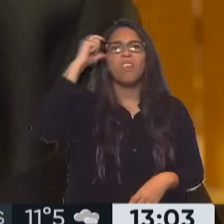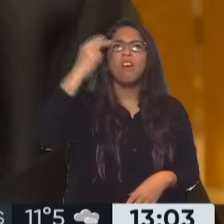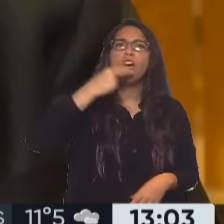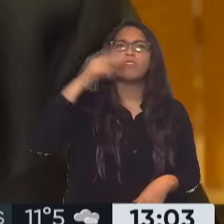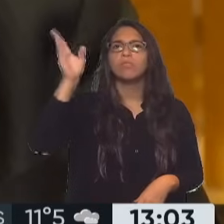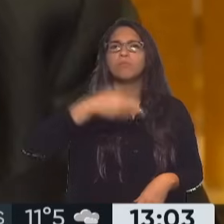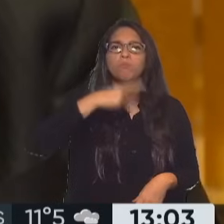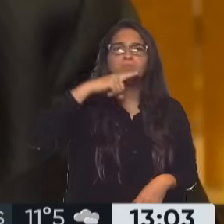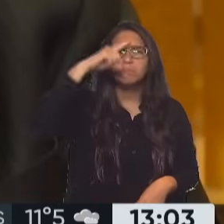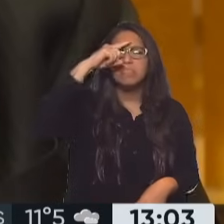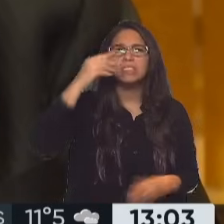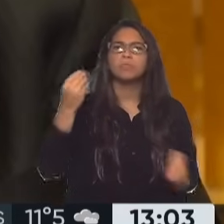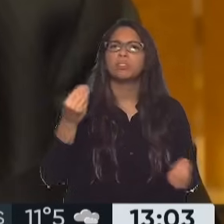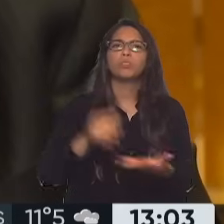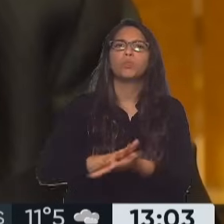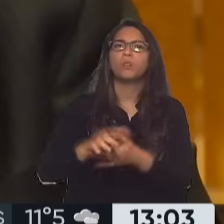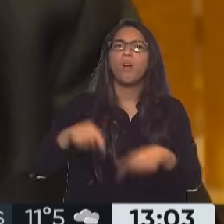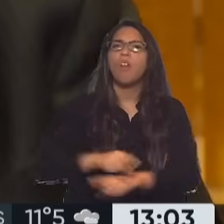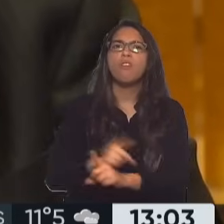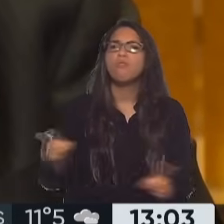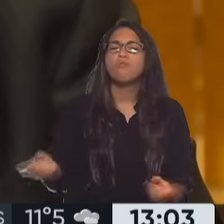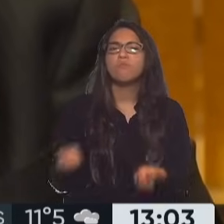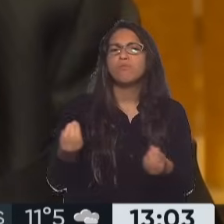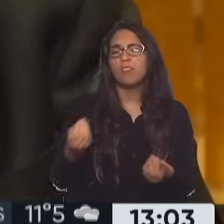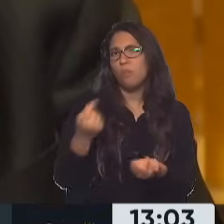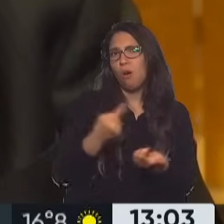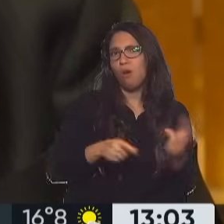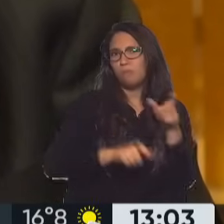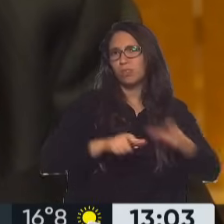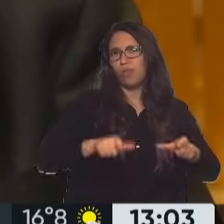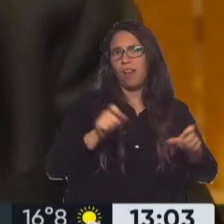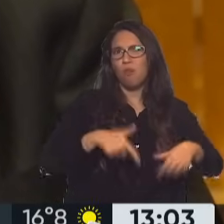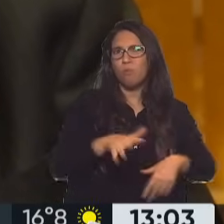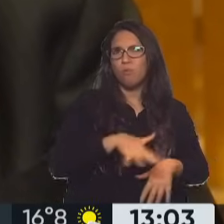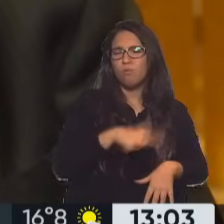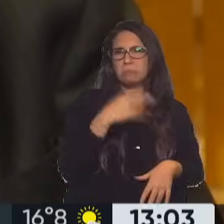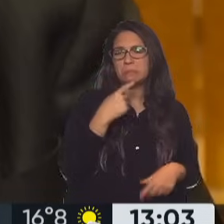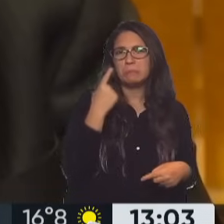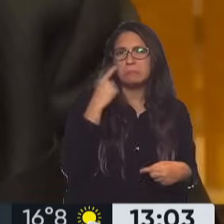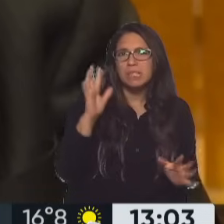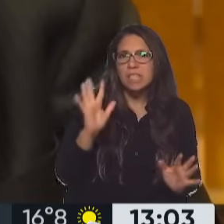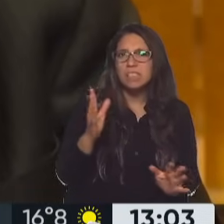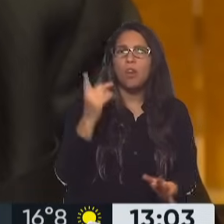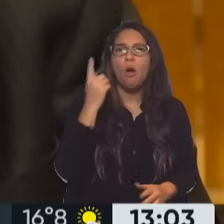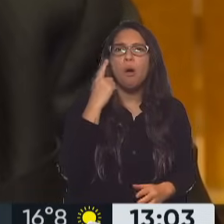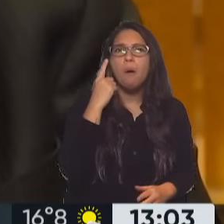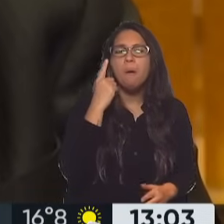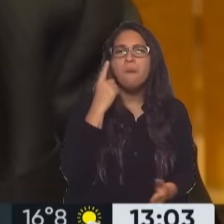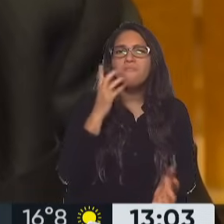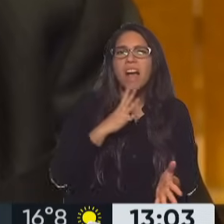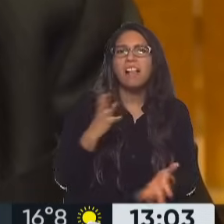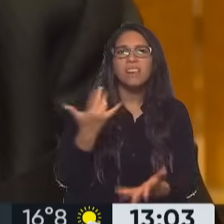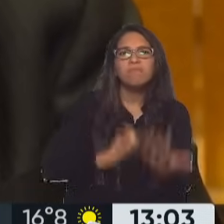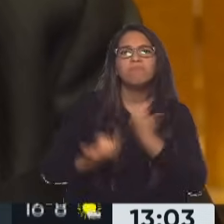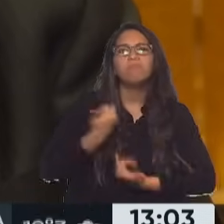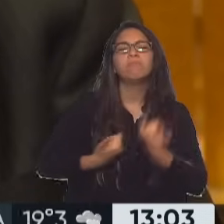11% por mes? ¿Por qué no lo soluciona ahora el problema? Son preguntas que se hace la gente y quizás también son respuestas que está buscando la